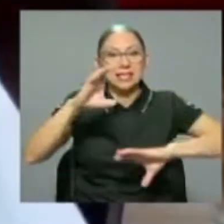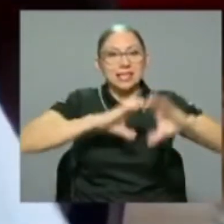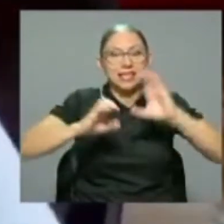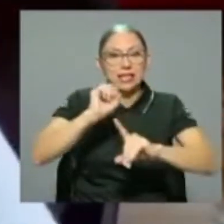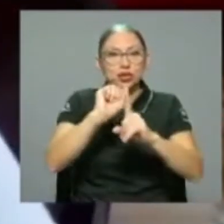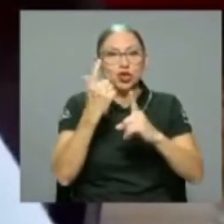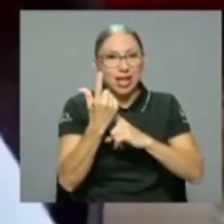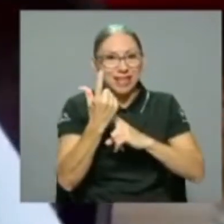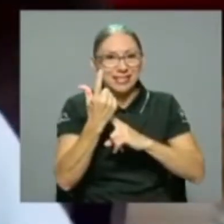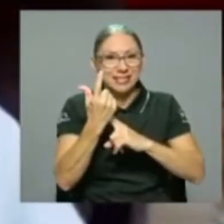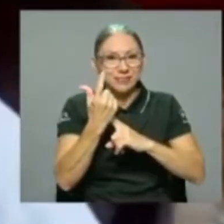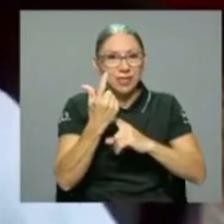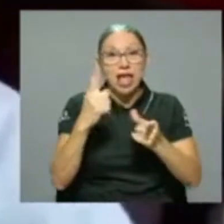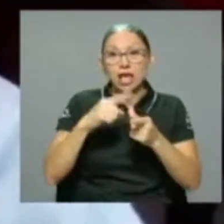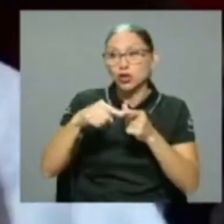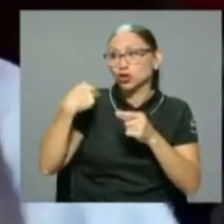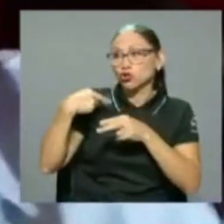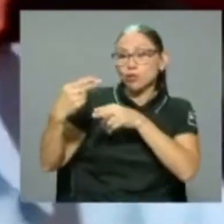Me toca ser decano.